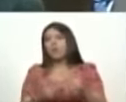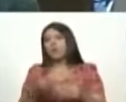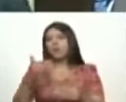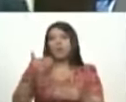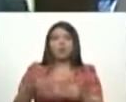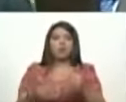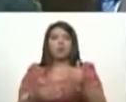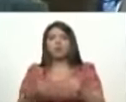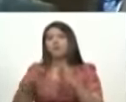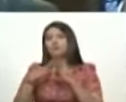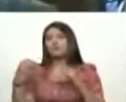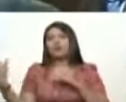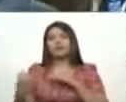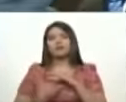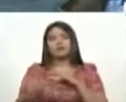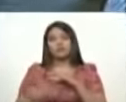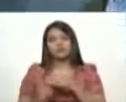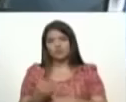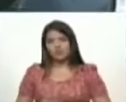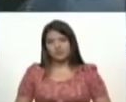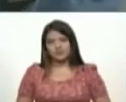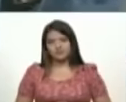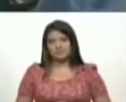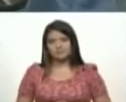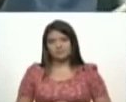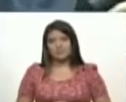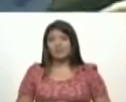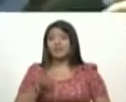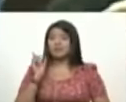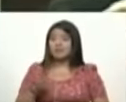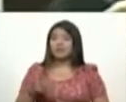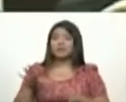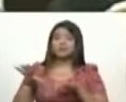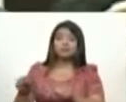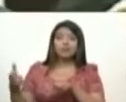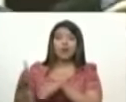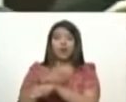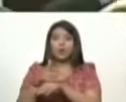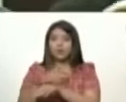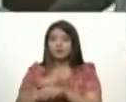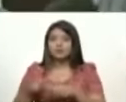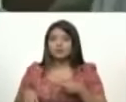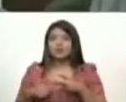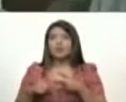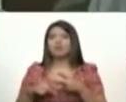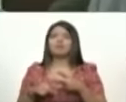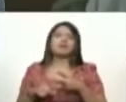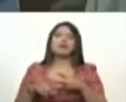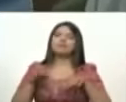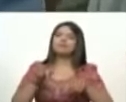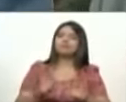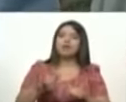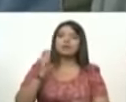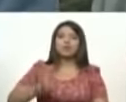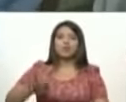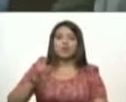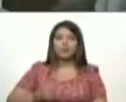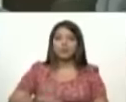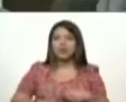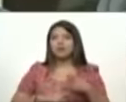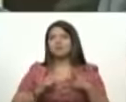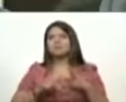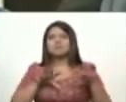las instituciones de este país. Vamos a recuperar las gobernaciones, vamos a recuperar el Tribunal Supremo de